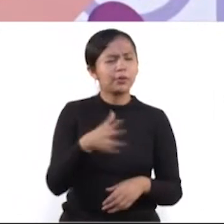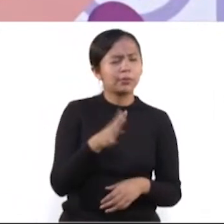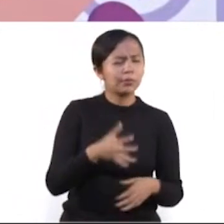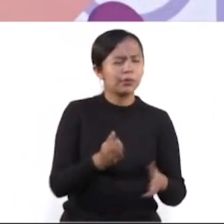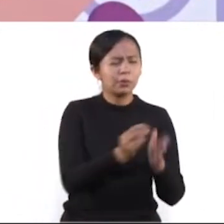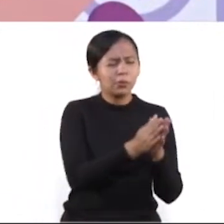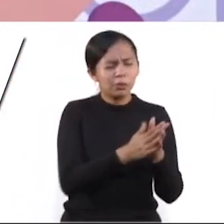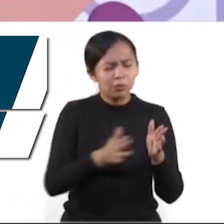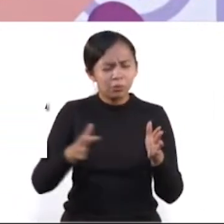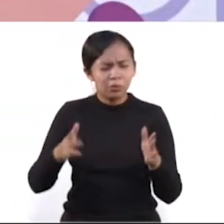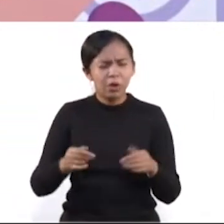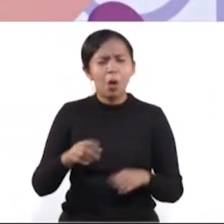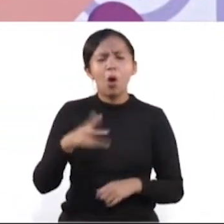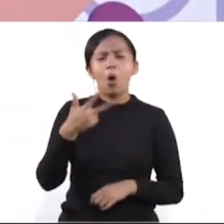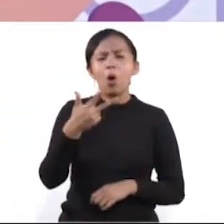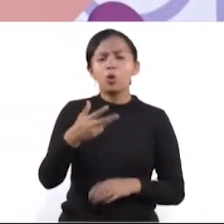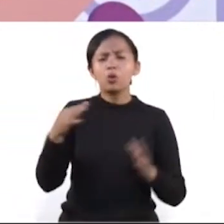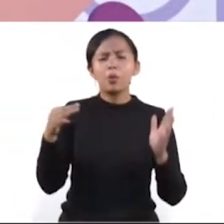proceso a